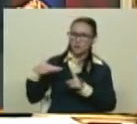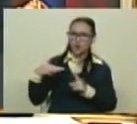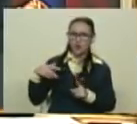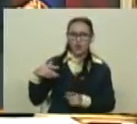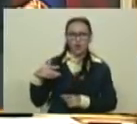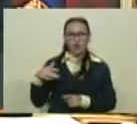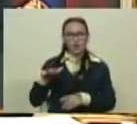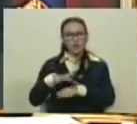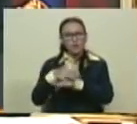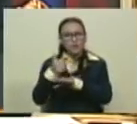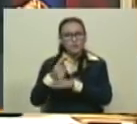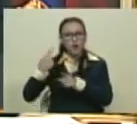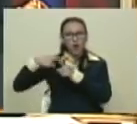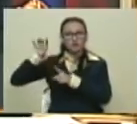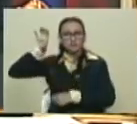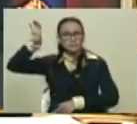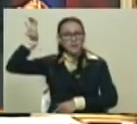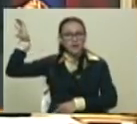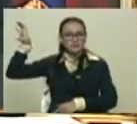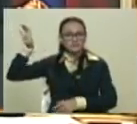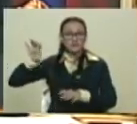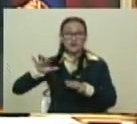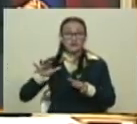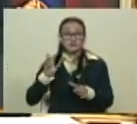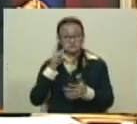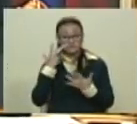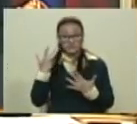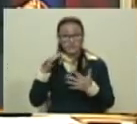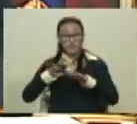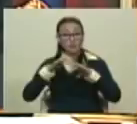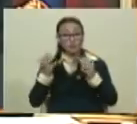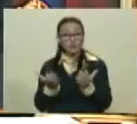imperialista de carácter mundial.